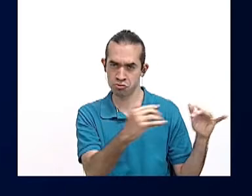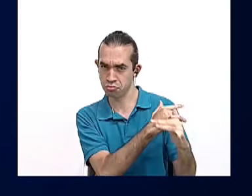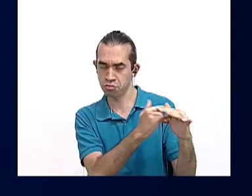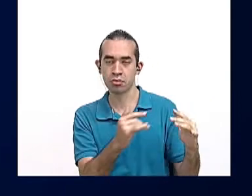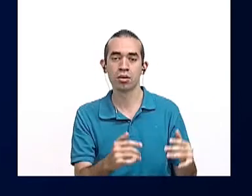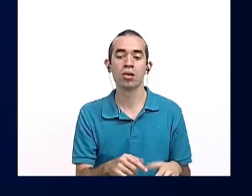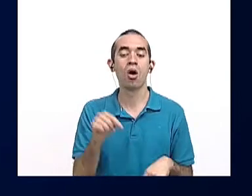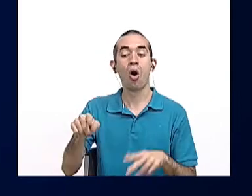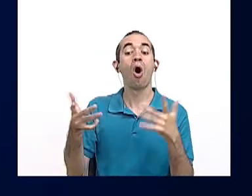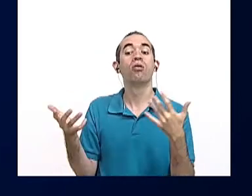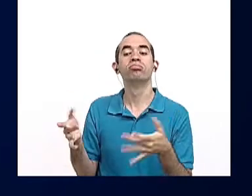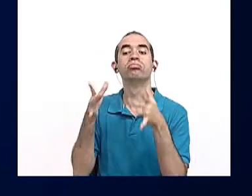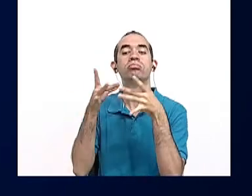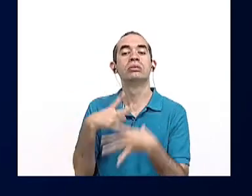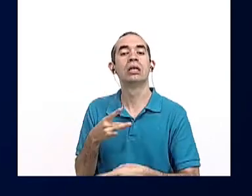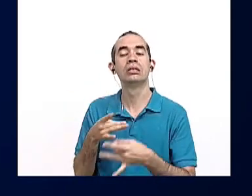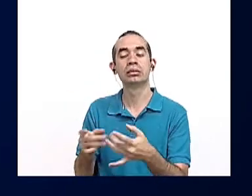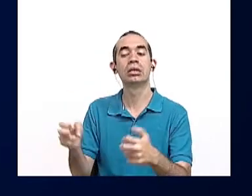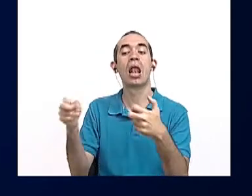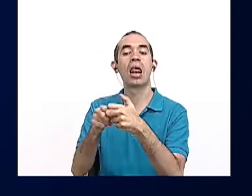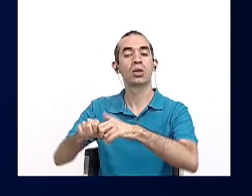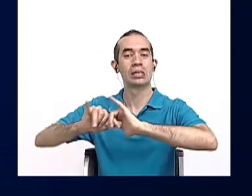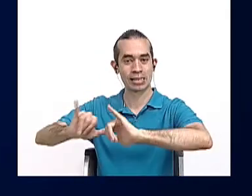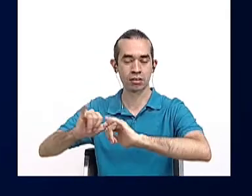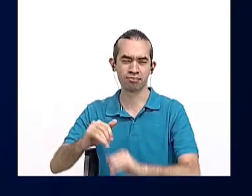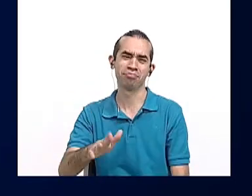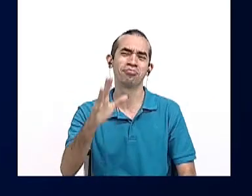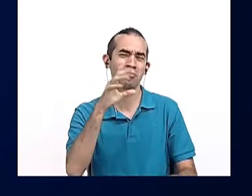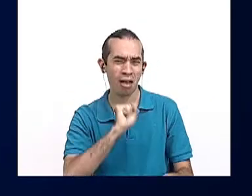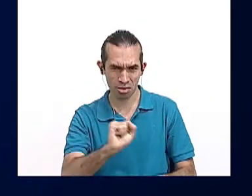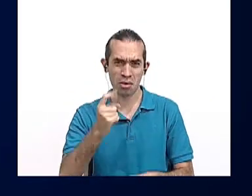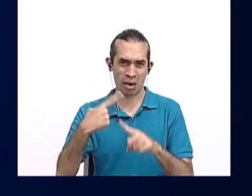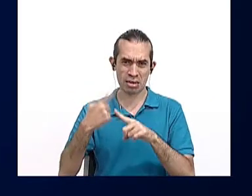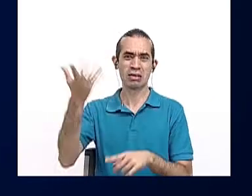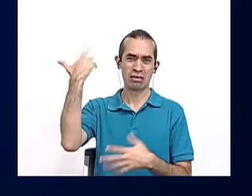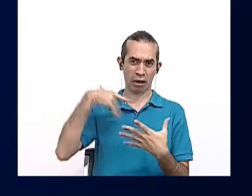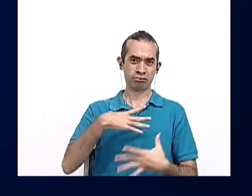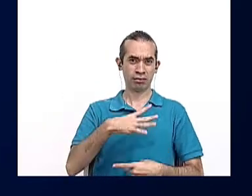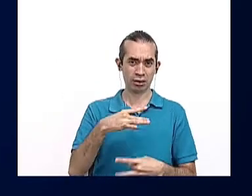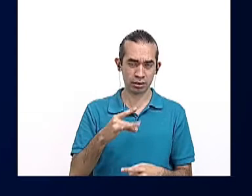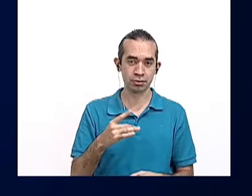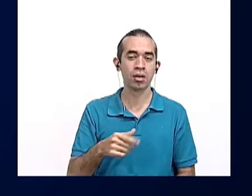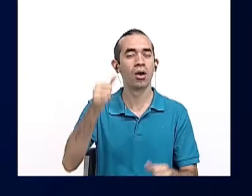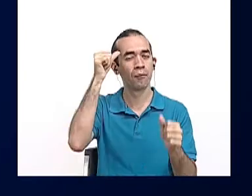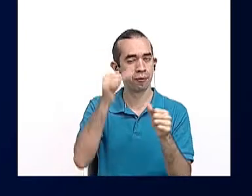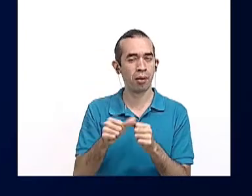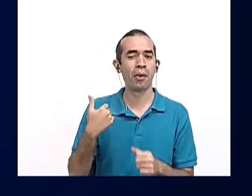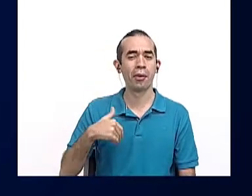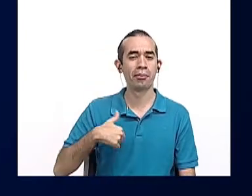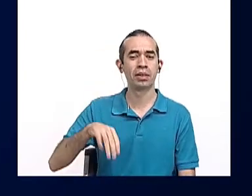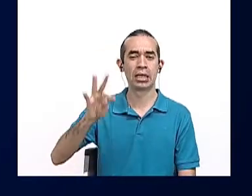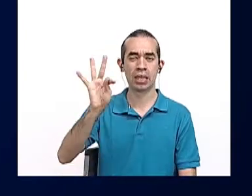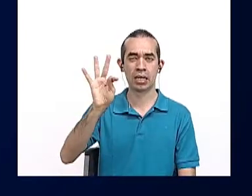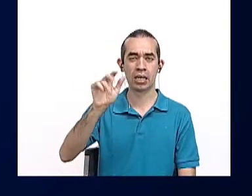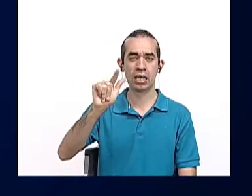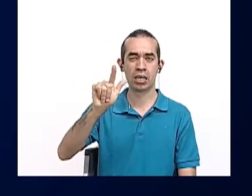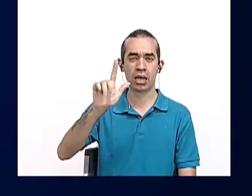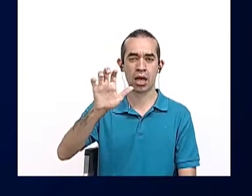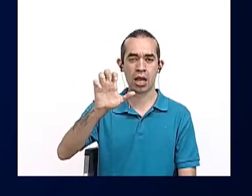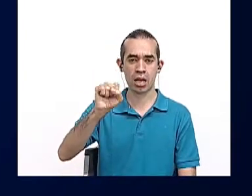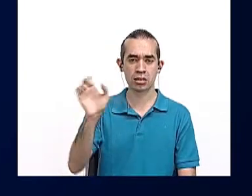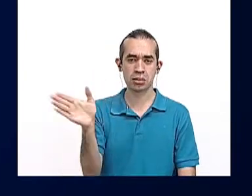electrostática. Muy bien, ¿por qué les digo que desde la antigua Grecia ya se interesaron? Porque Tales de Mileto, por ahí de los